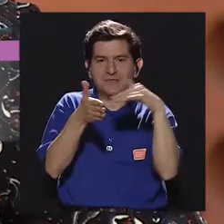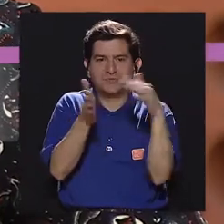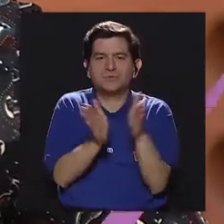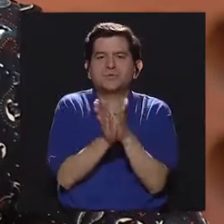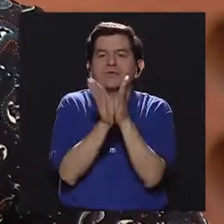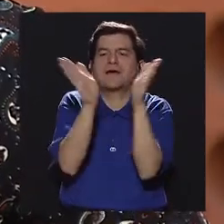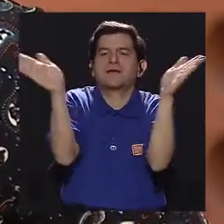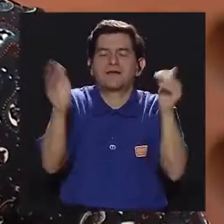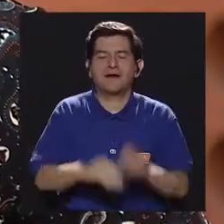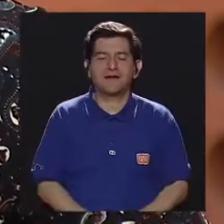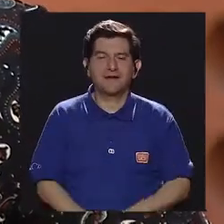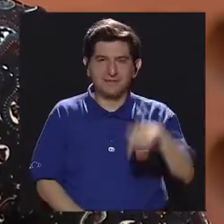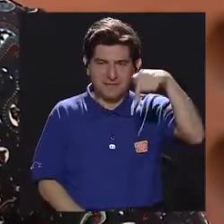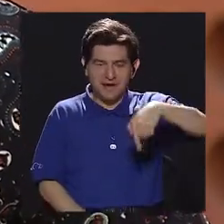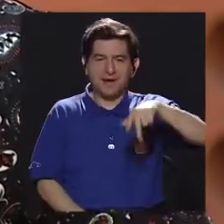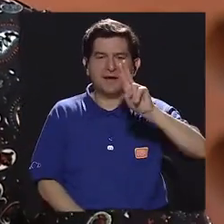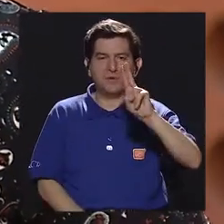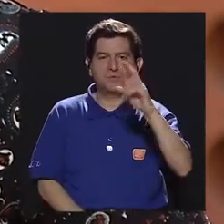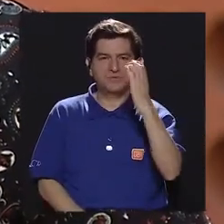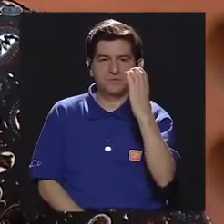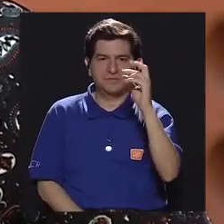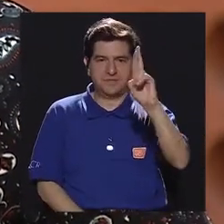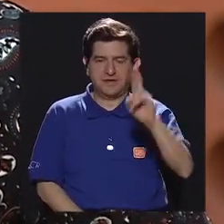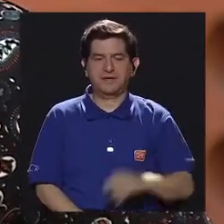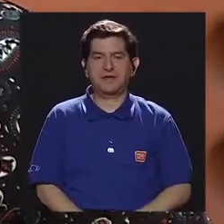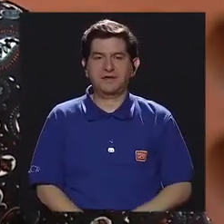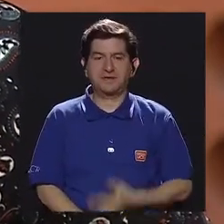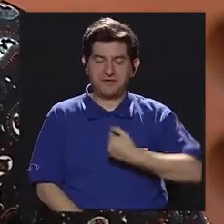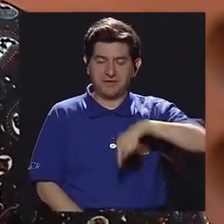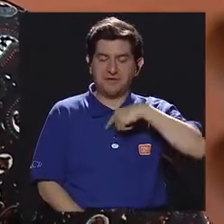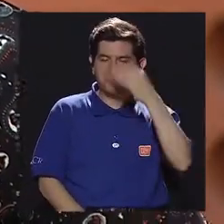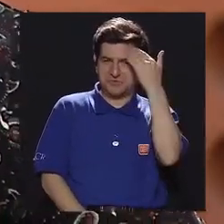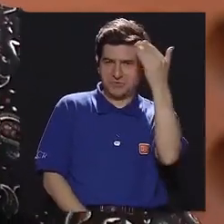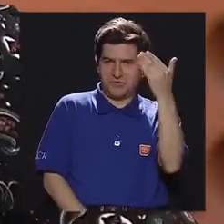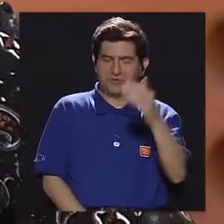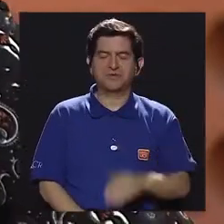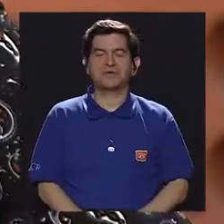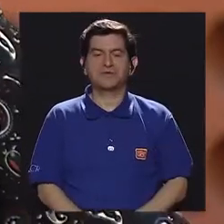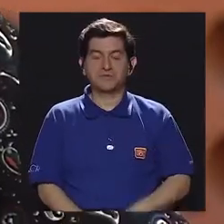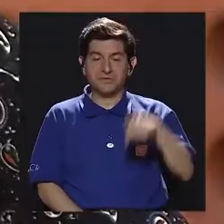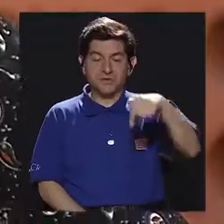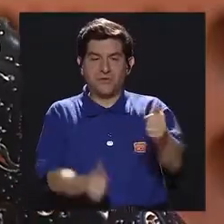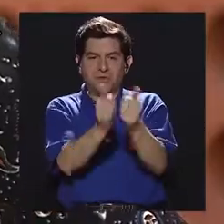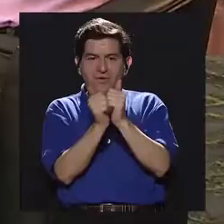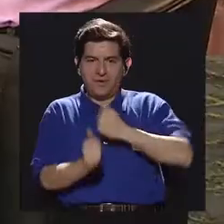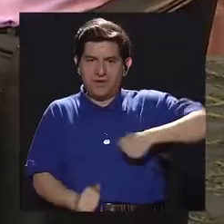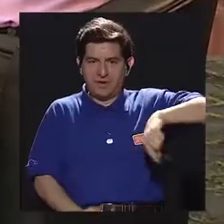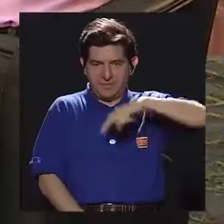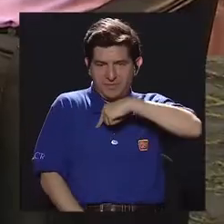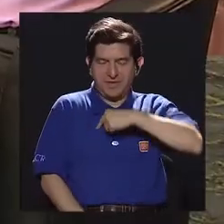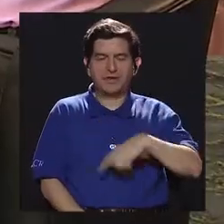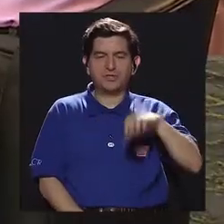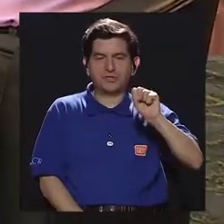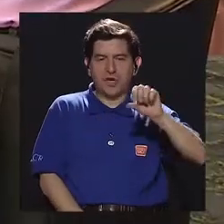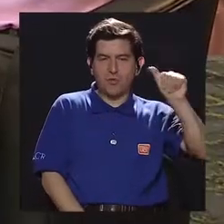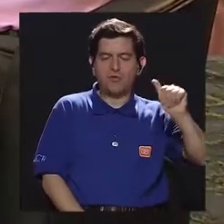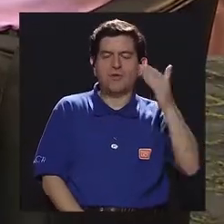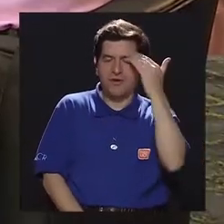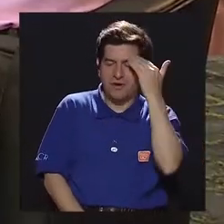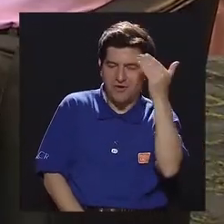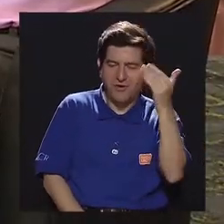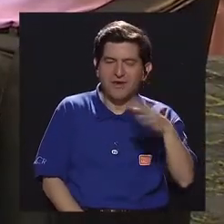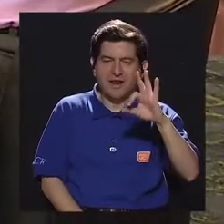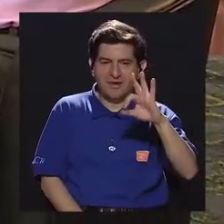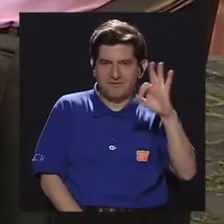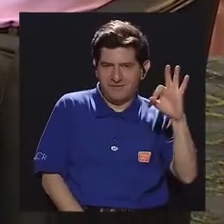Estudios Generales desde la Universidad de Costa Rica, en donde les saludamos. Me acompaña el día de hoy Saúl Aguilar. Hola